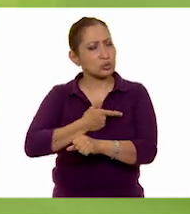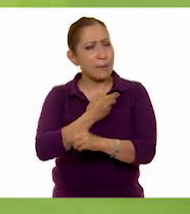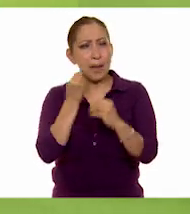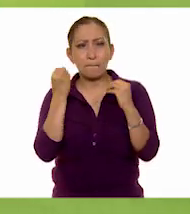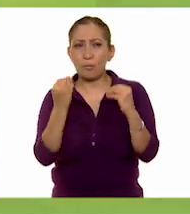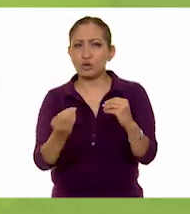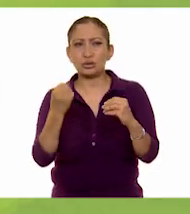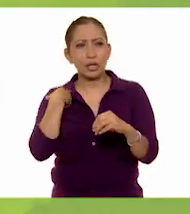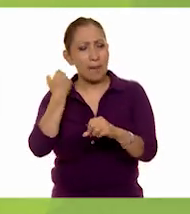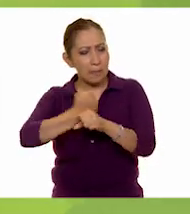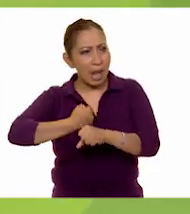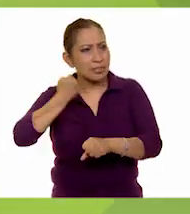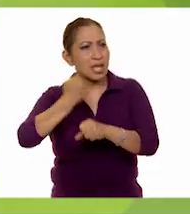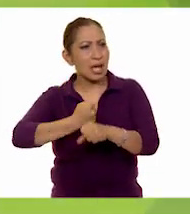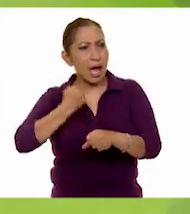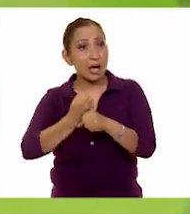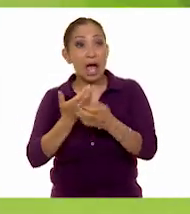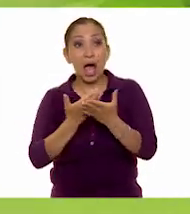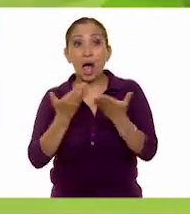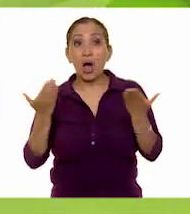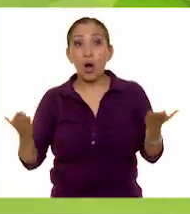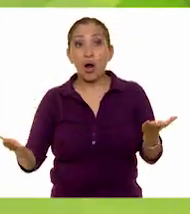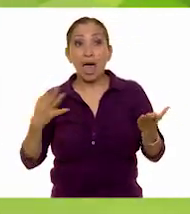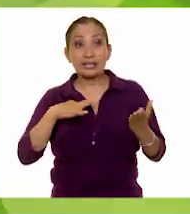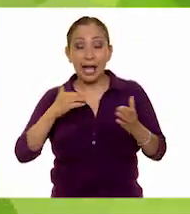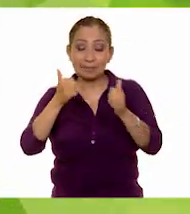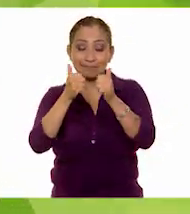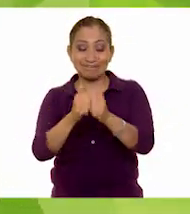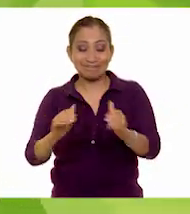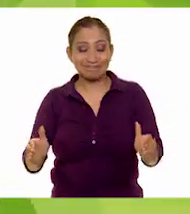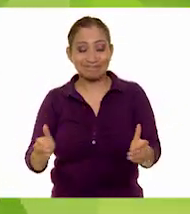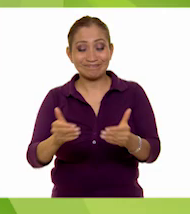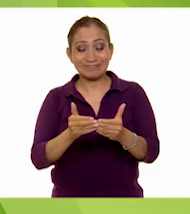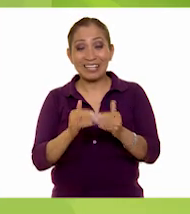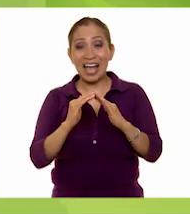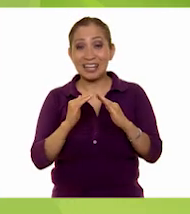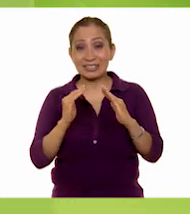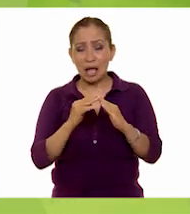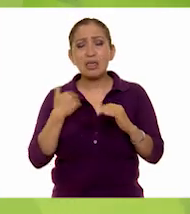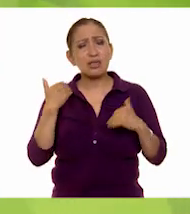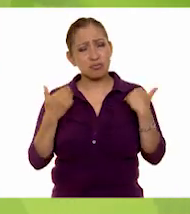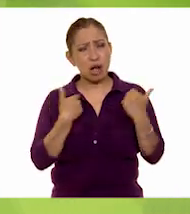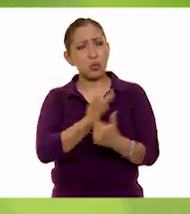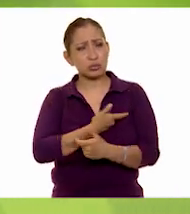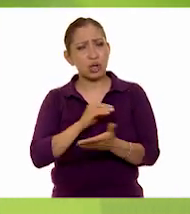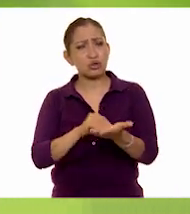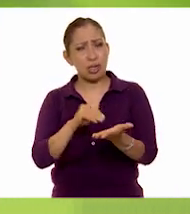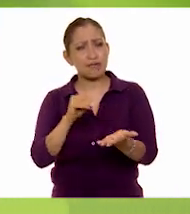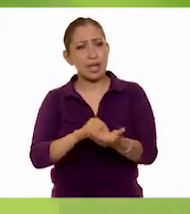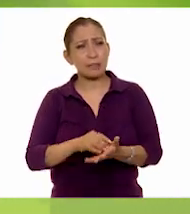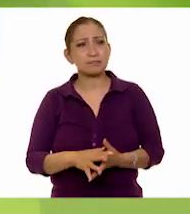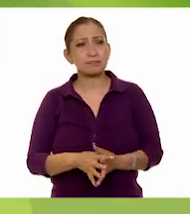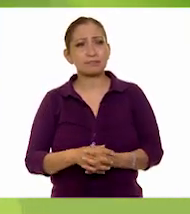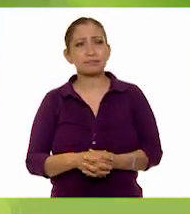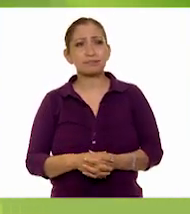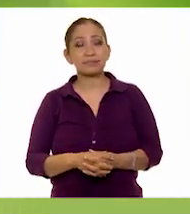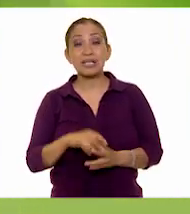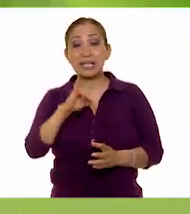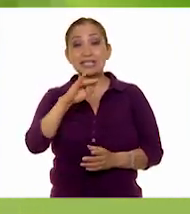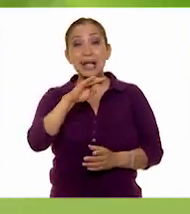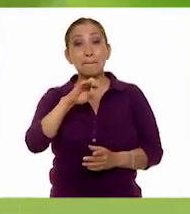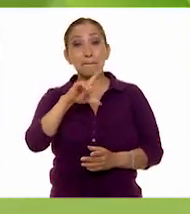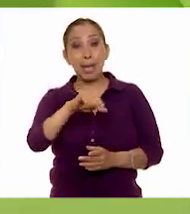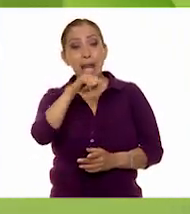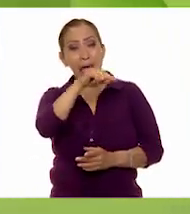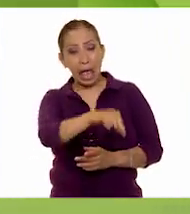mucho estas prácticas. Ahora que estamos en confinamiento, siguen disfrutando lo que a ellas les gusta. Isabel